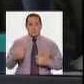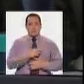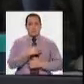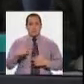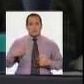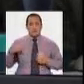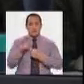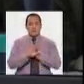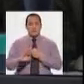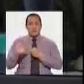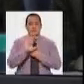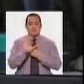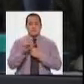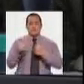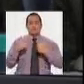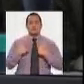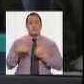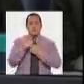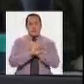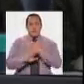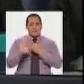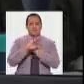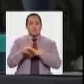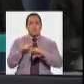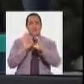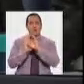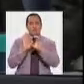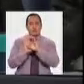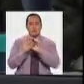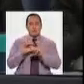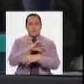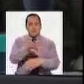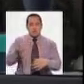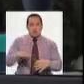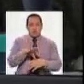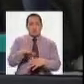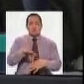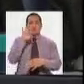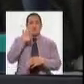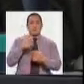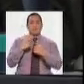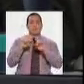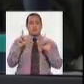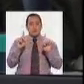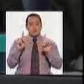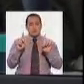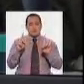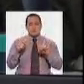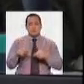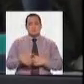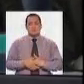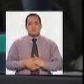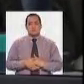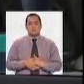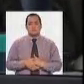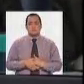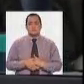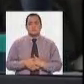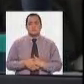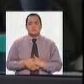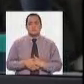Defensa he defendido la constitucionalidad del sorteo, sin embargo,